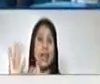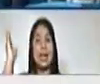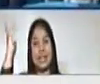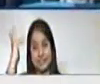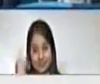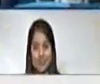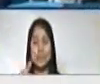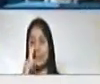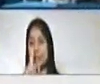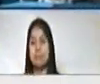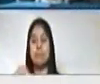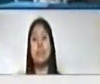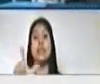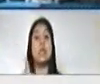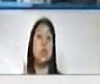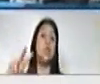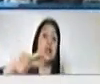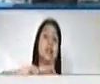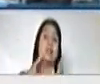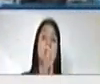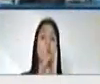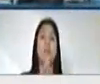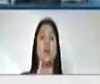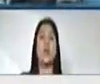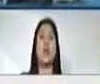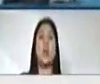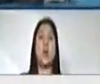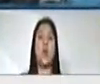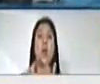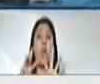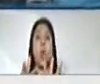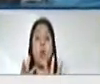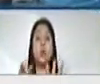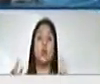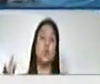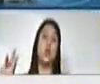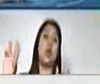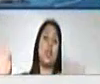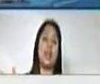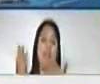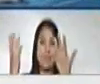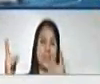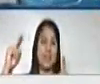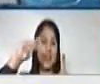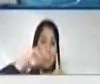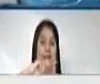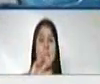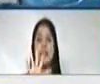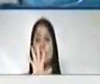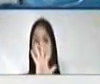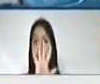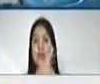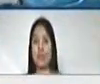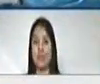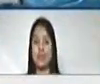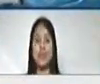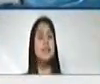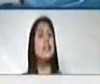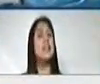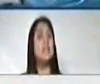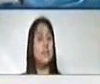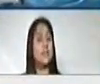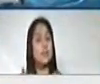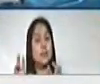proceso, como le indicaba, es lento, y no solo en Guatemala, no solo en nuestro país, esto es a nivel mundial, hay que tener mucha paciencia, pero